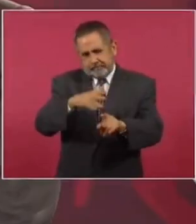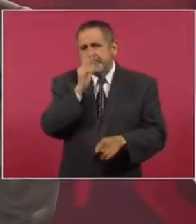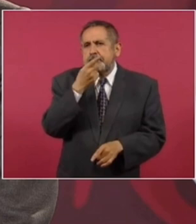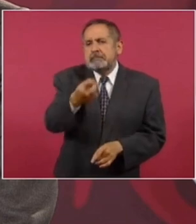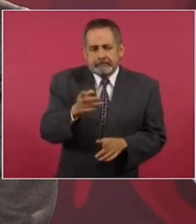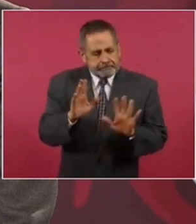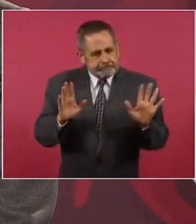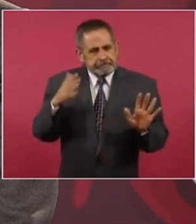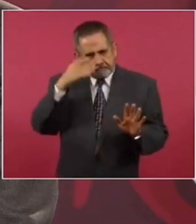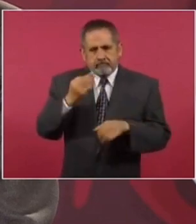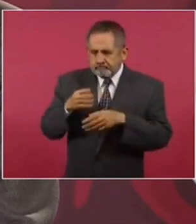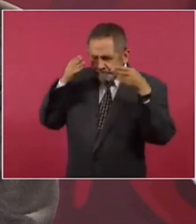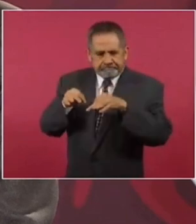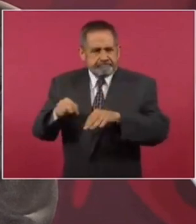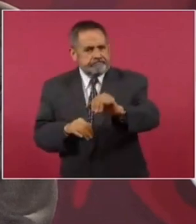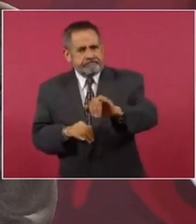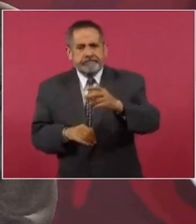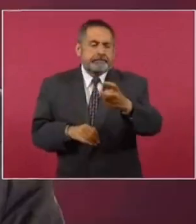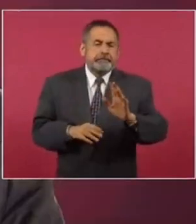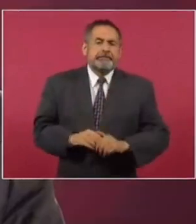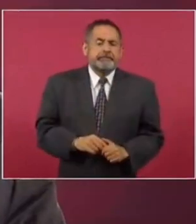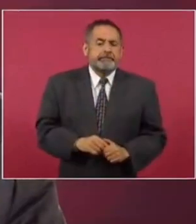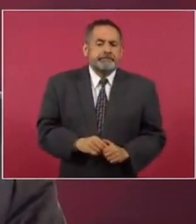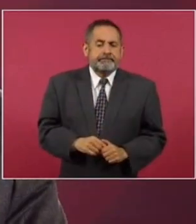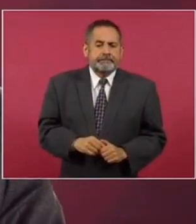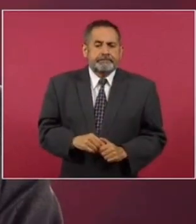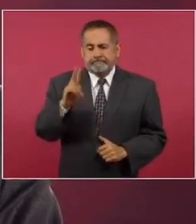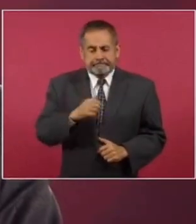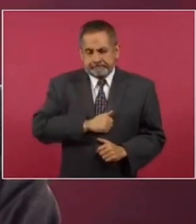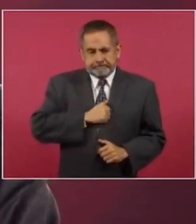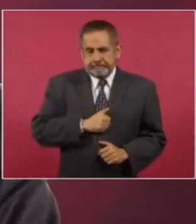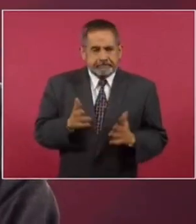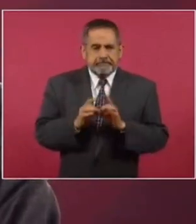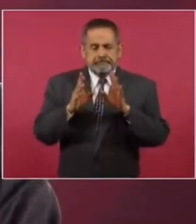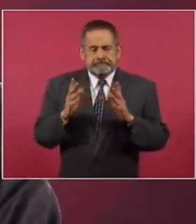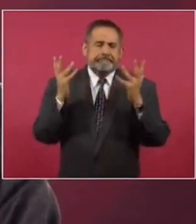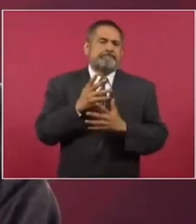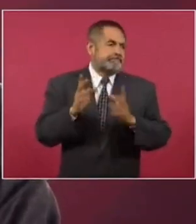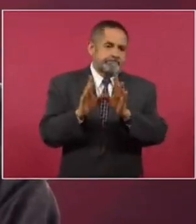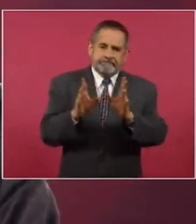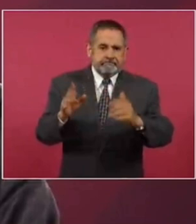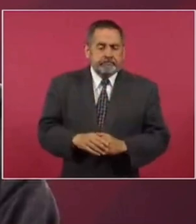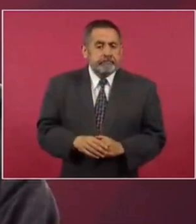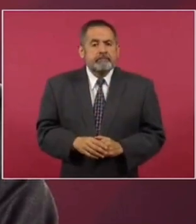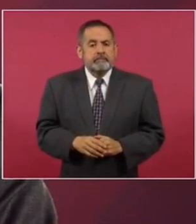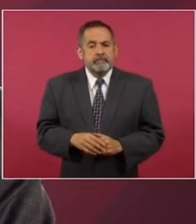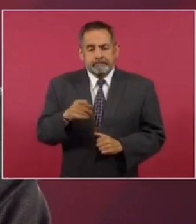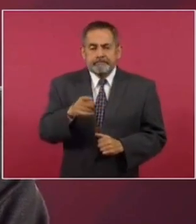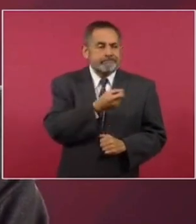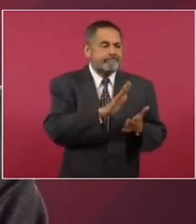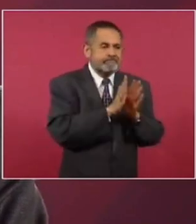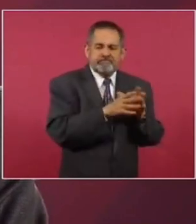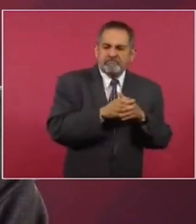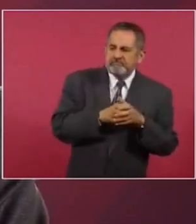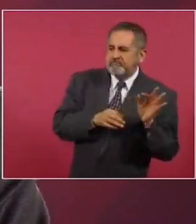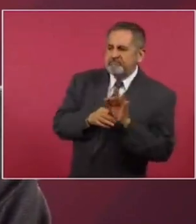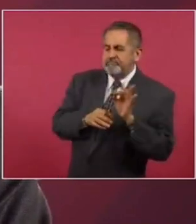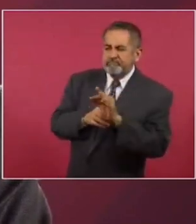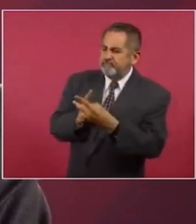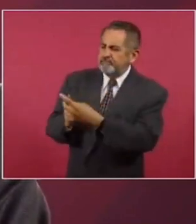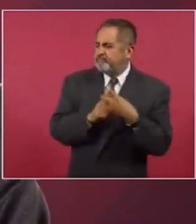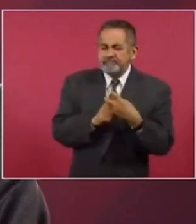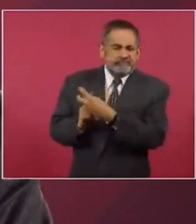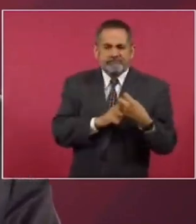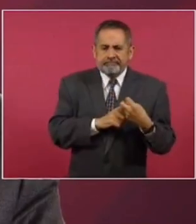pero se está trabajando. Y es esto, ¿no?, que lamentablemente se presenta, de que hay bandas que